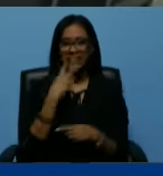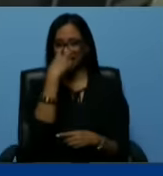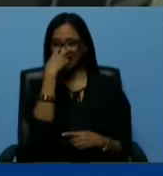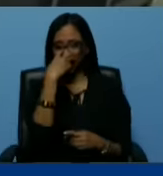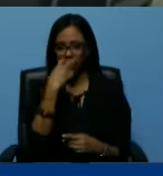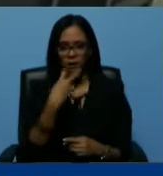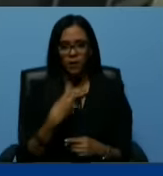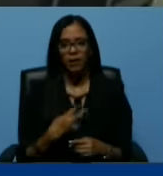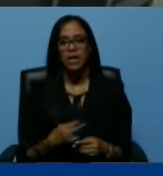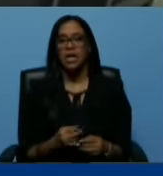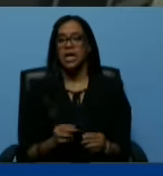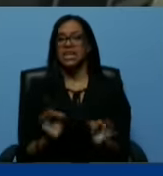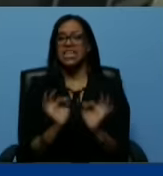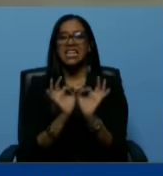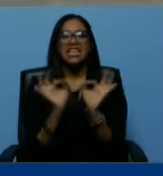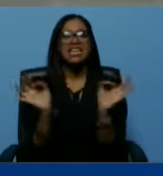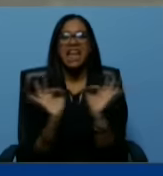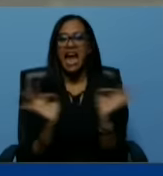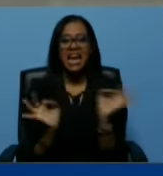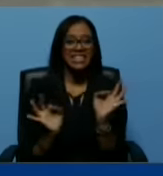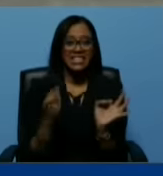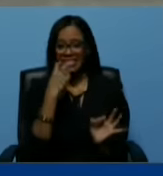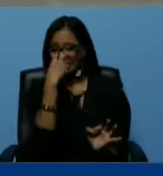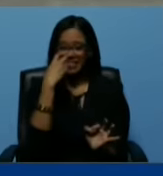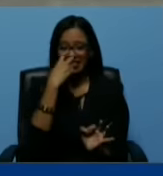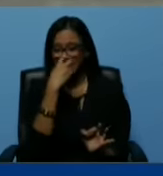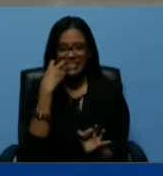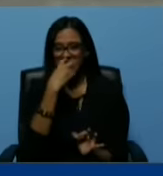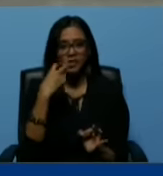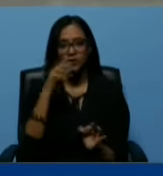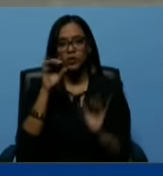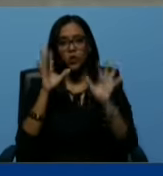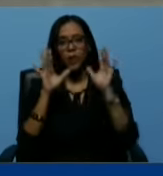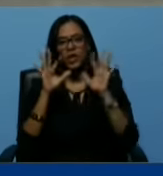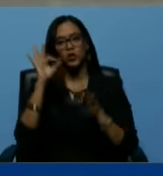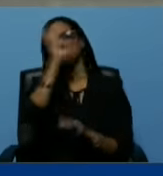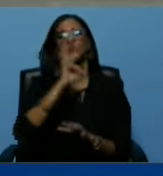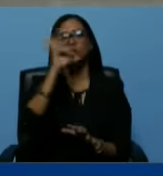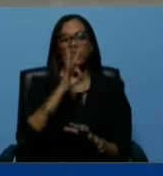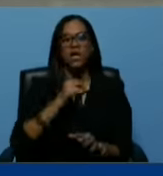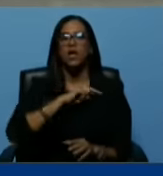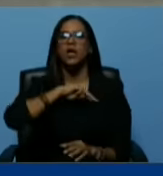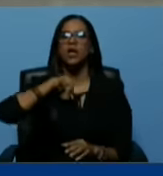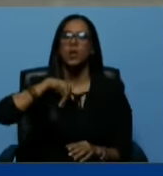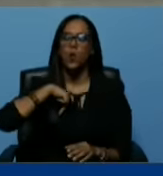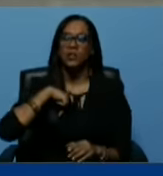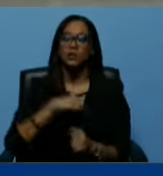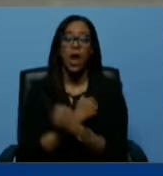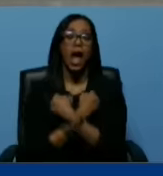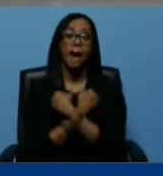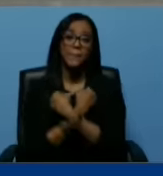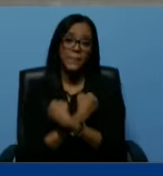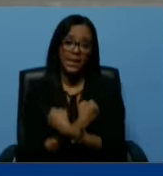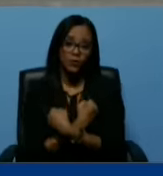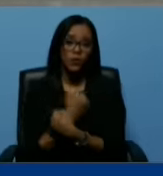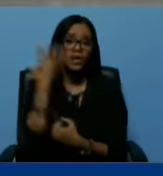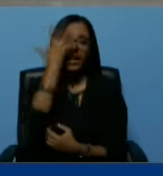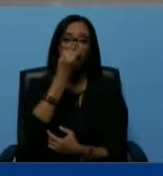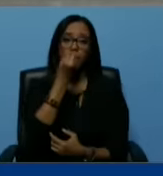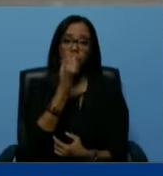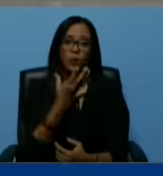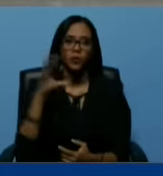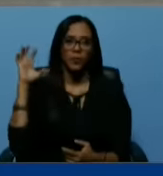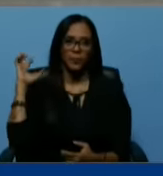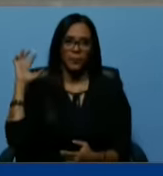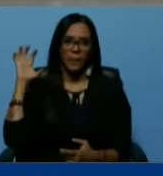intervencionismo, ni que nadie meta sus manos inmundas en nuestro amado y hermoso país.